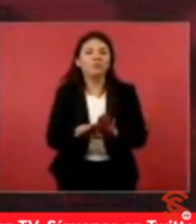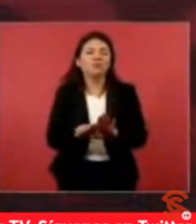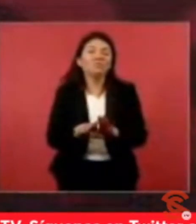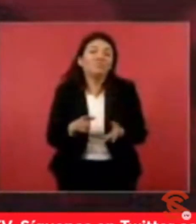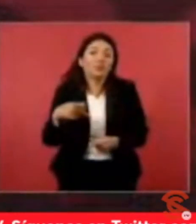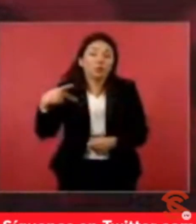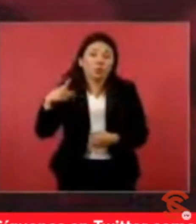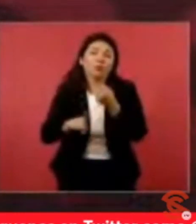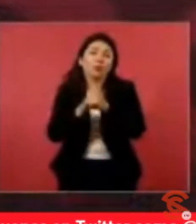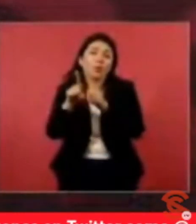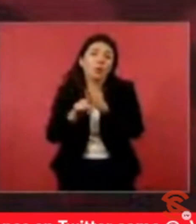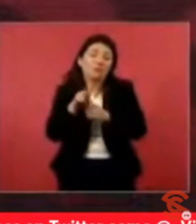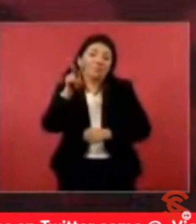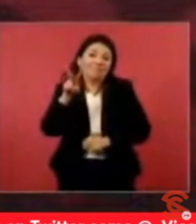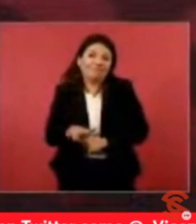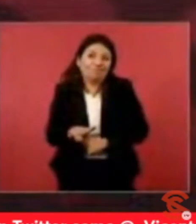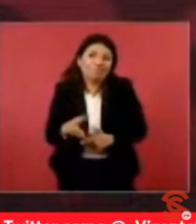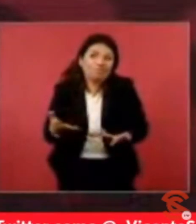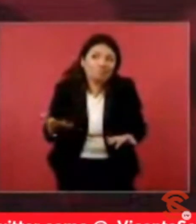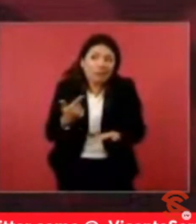lamentable,